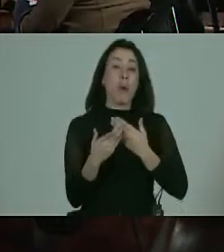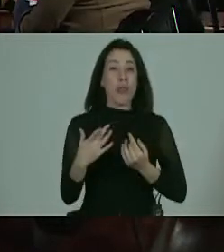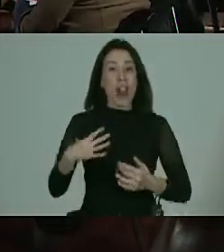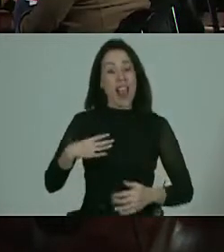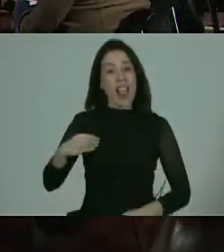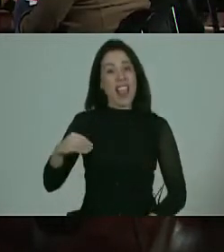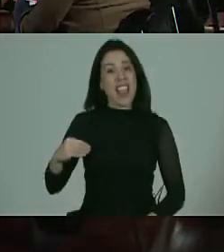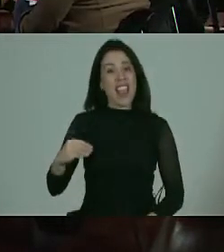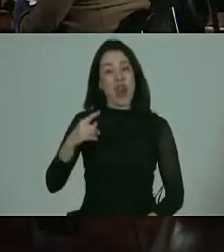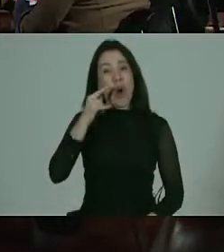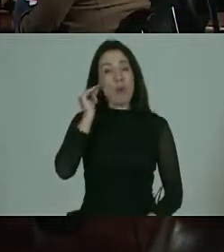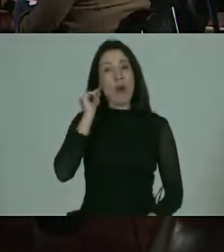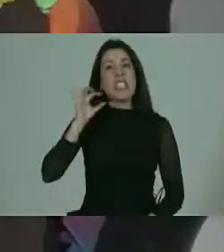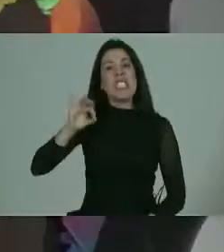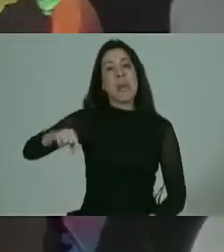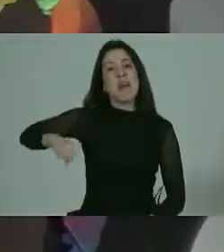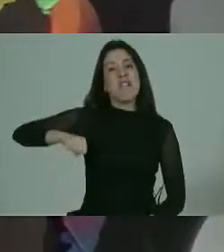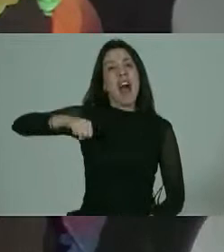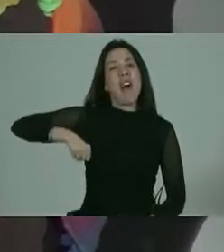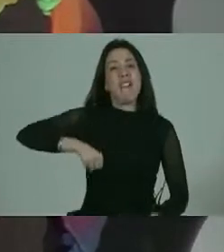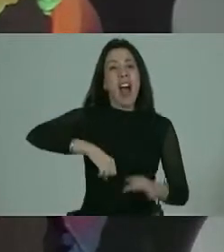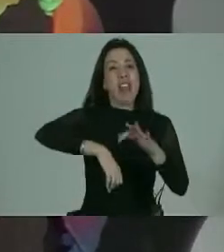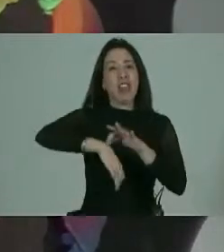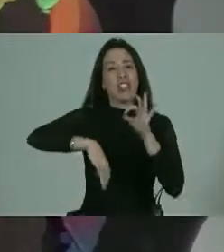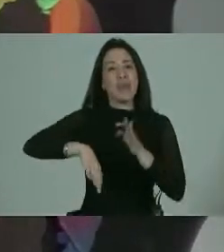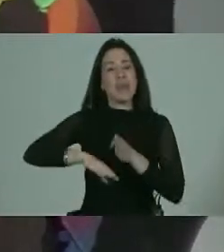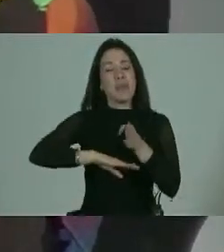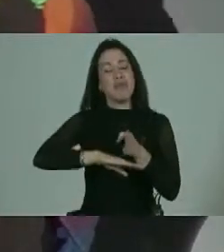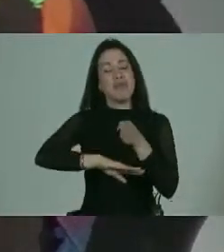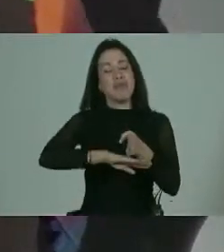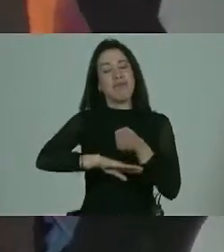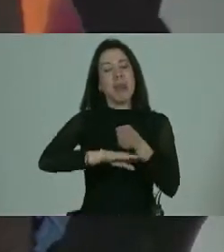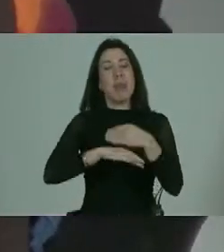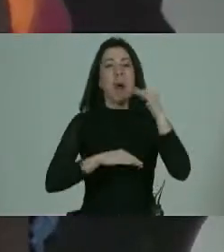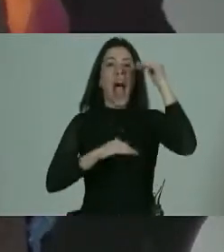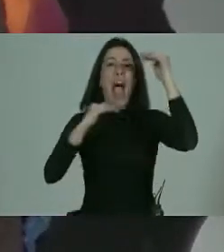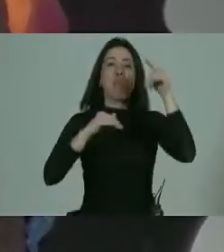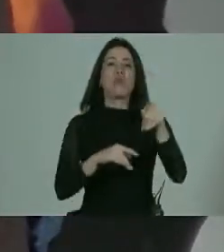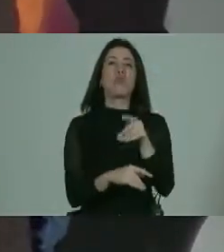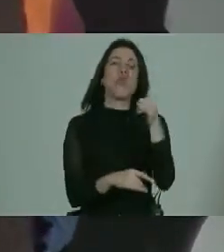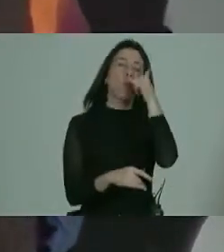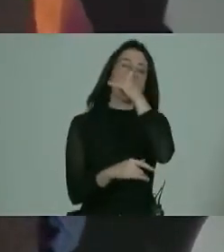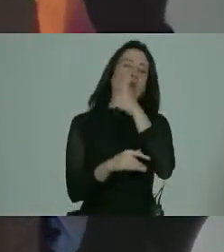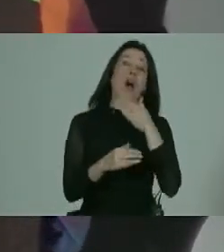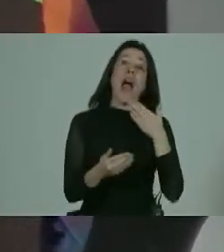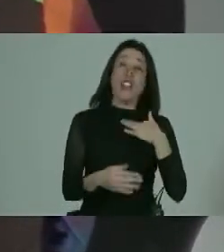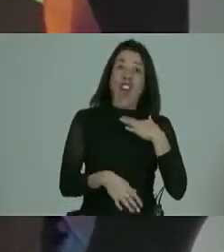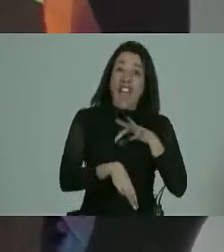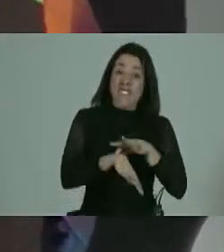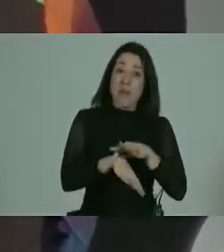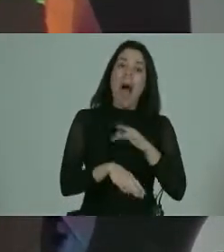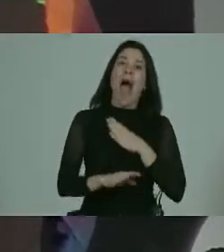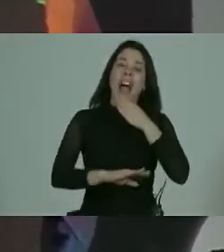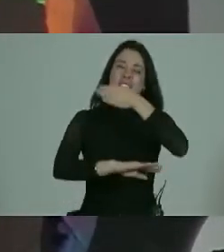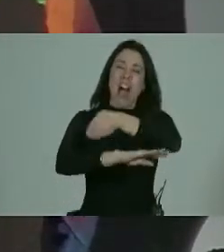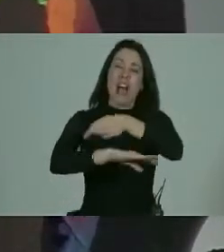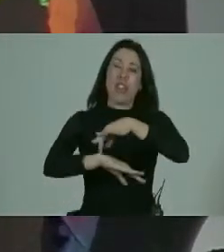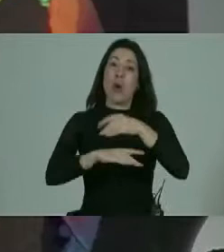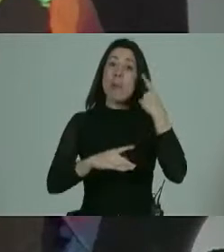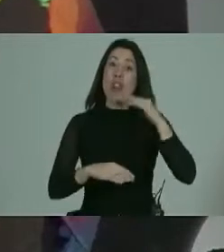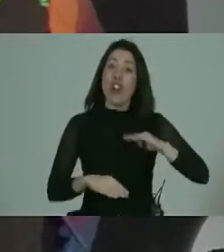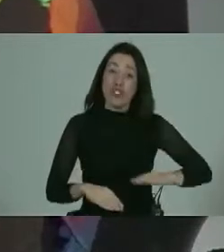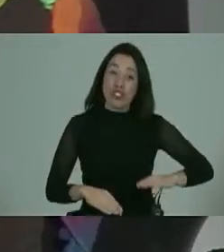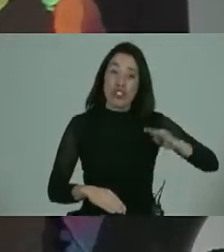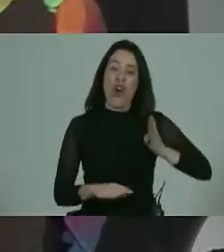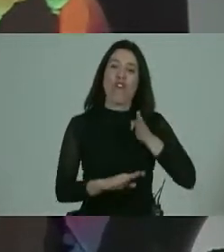hijo o hija lo lleva siempre el médico constantemente ya cuando de adulto uno va cuando se enferma prácticamente pero del pequeño uno puede ir